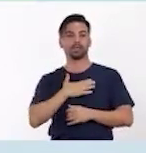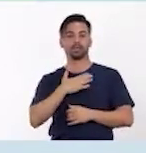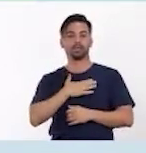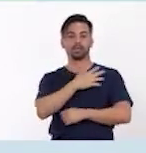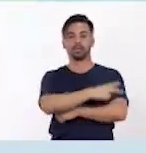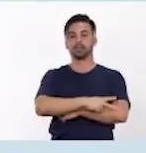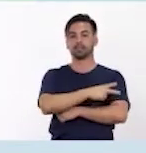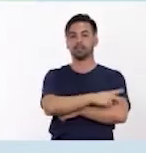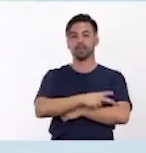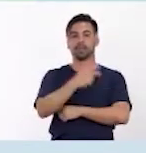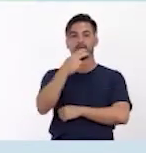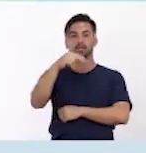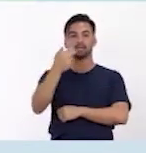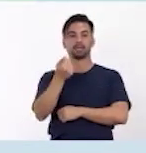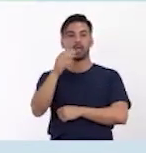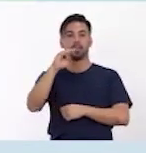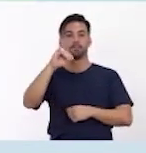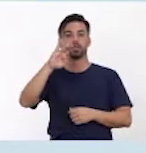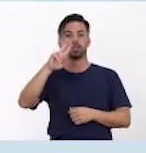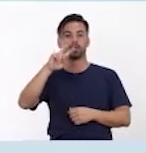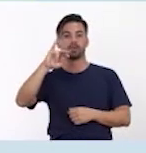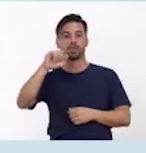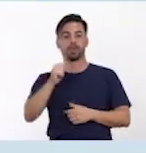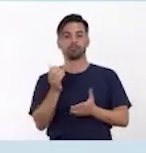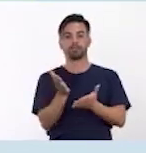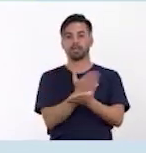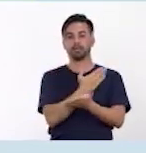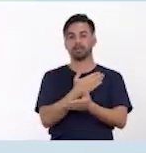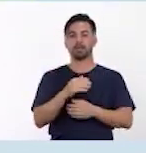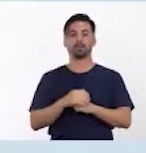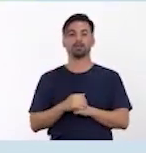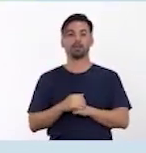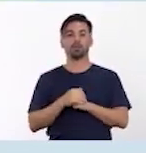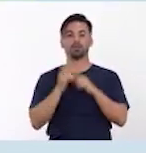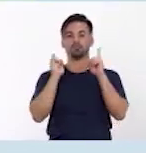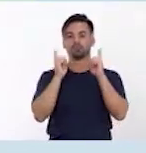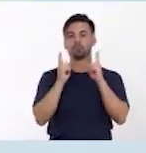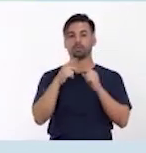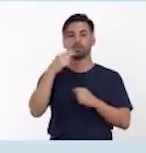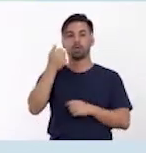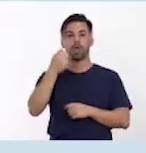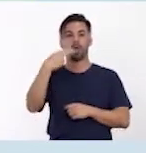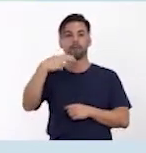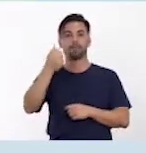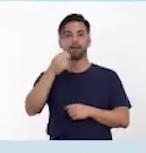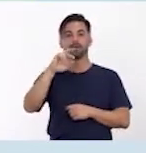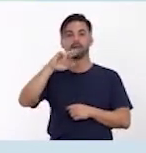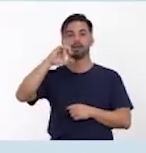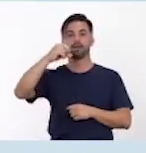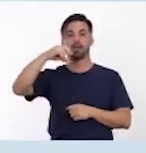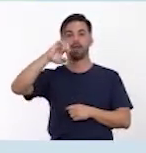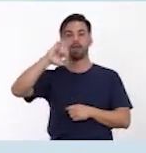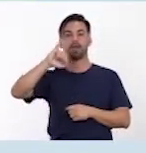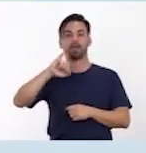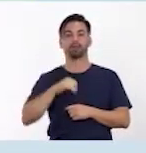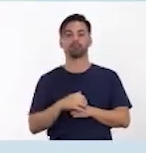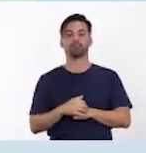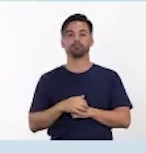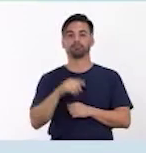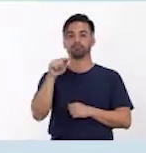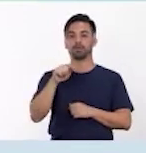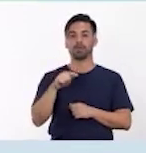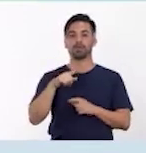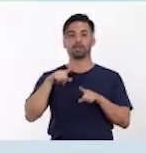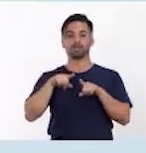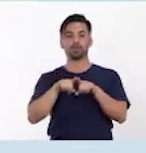por el debilitamiento que sufrió al ser derrotado en Angola con